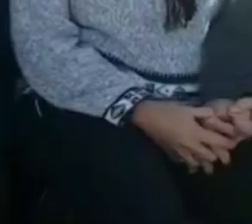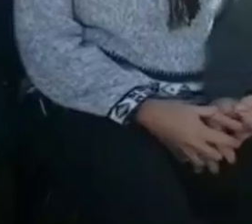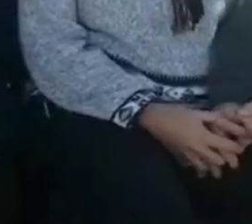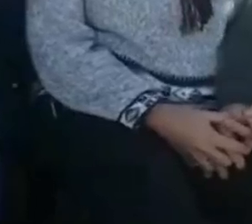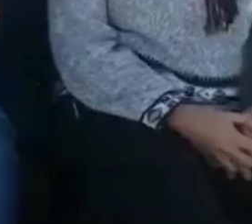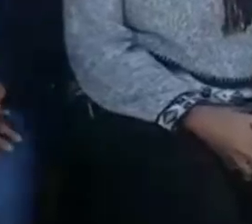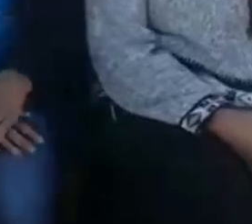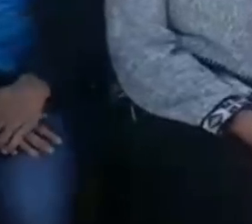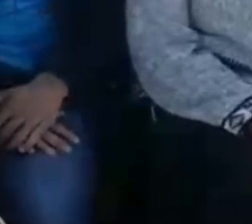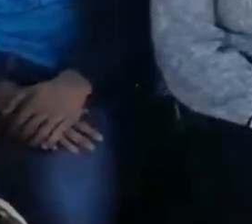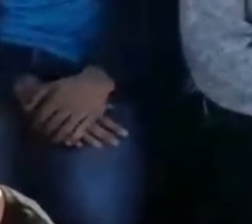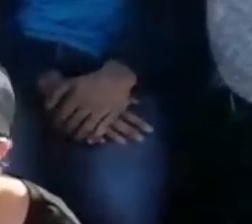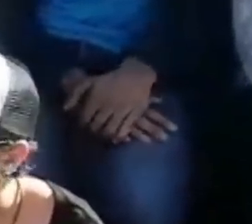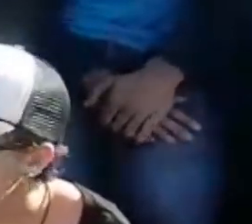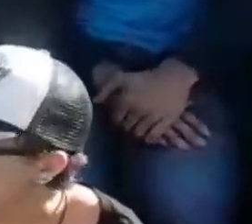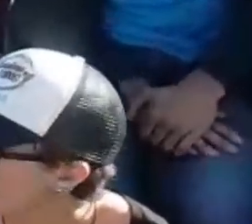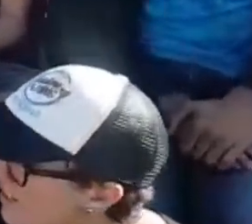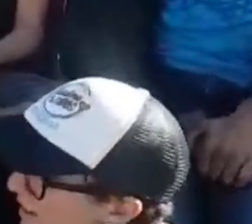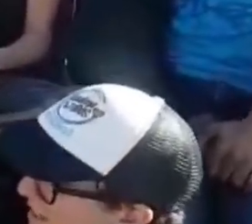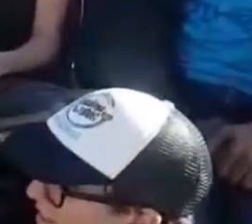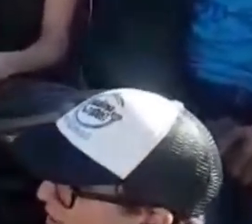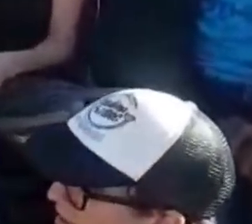directo.